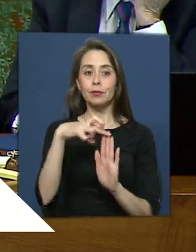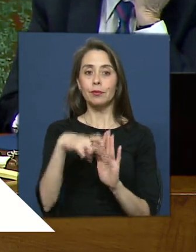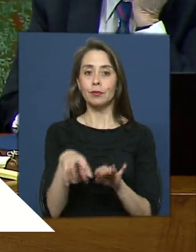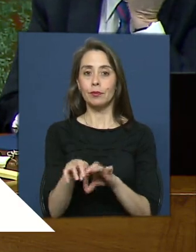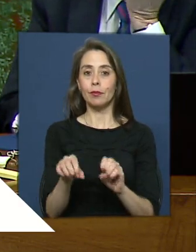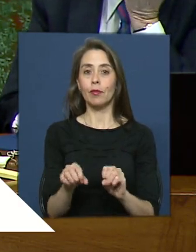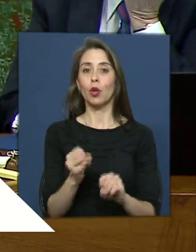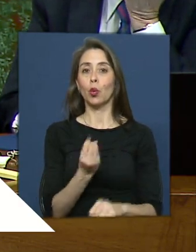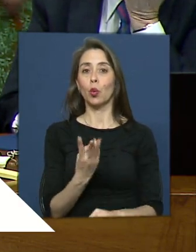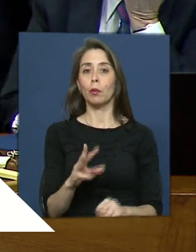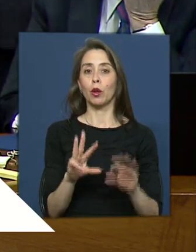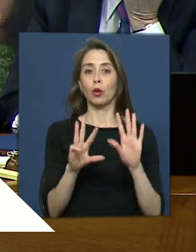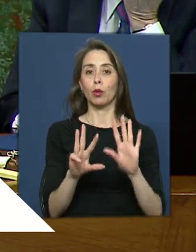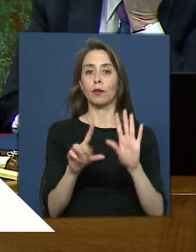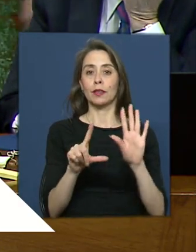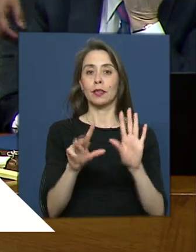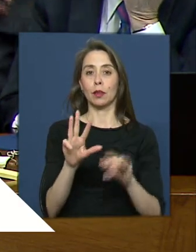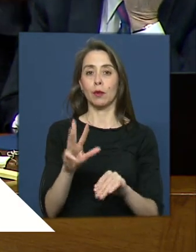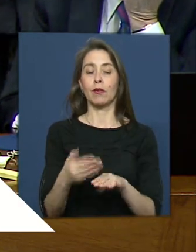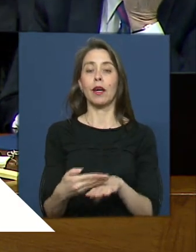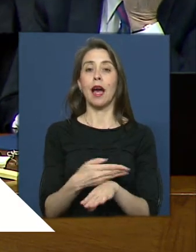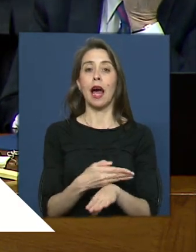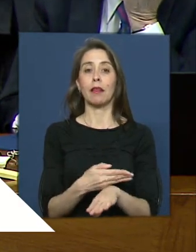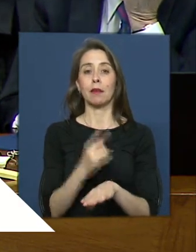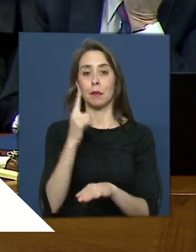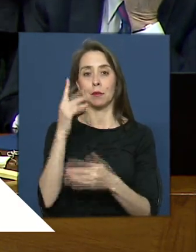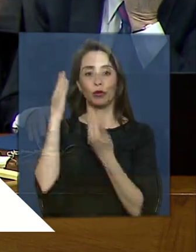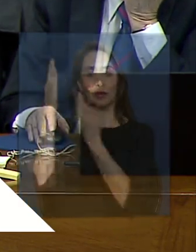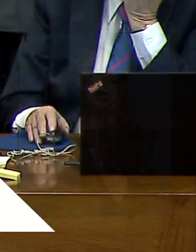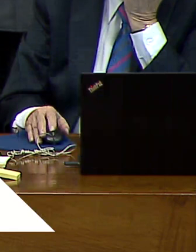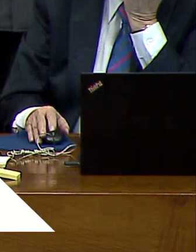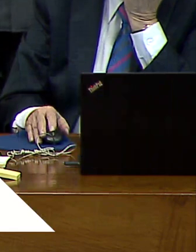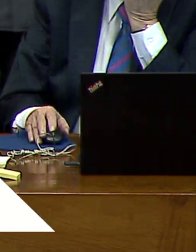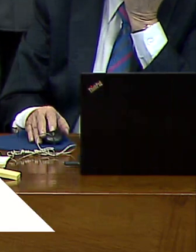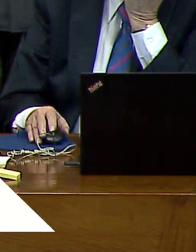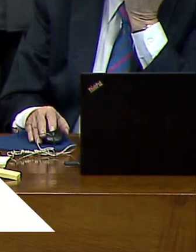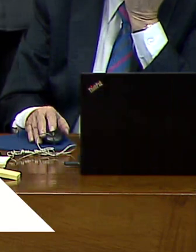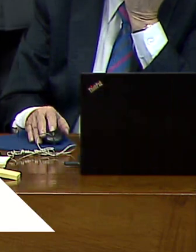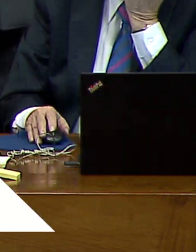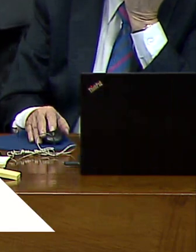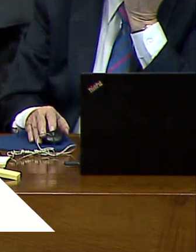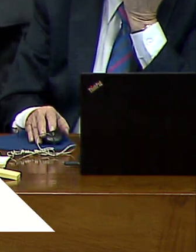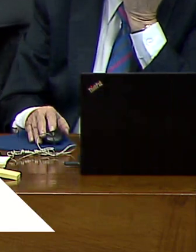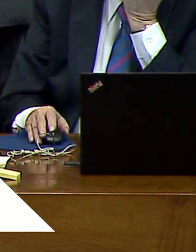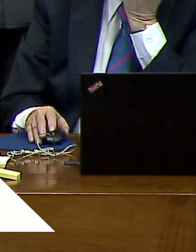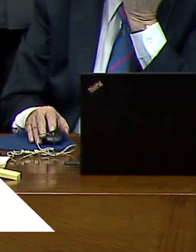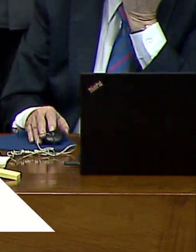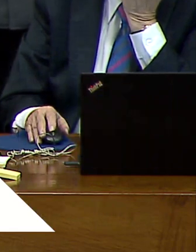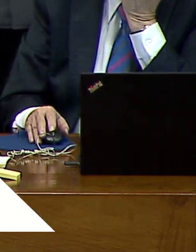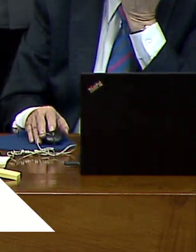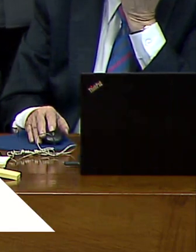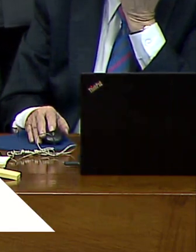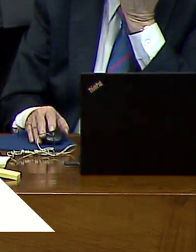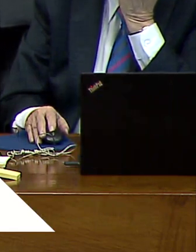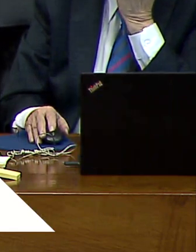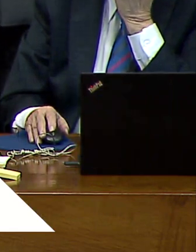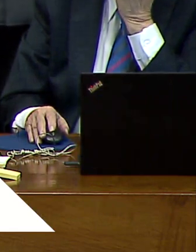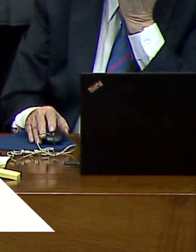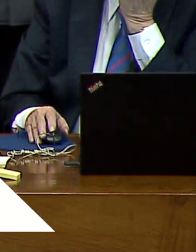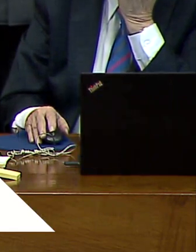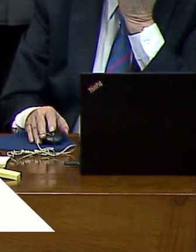resolución 979, pero antes de eso, por cierto, vamos a saludar en el día de su cumpleaños al colega diputado Pablo Lorenzini, que cumple un año más de